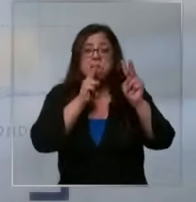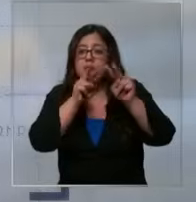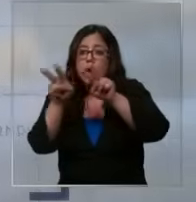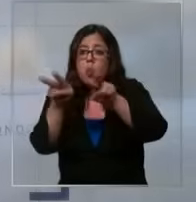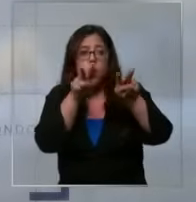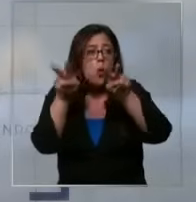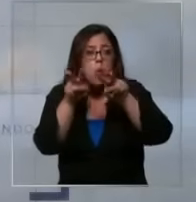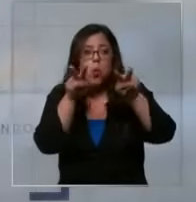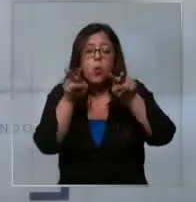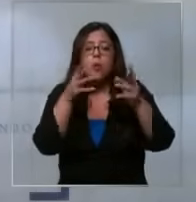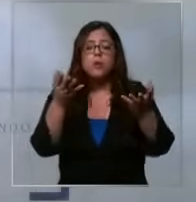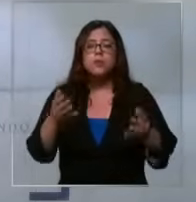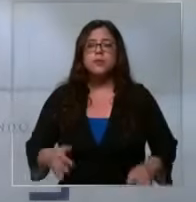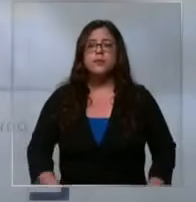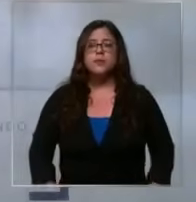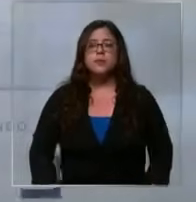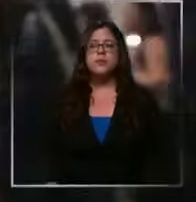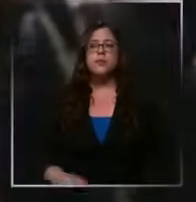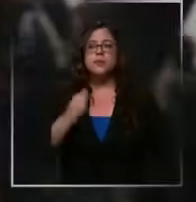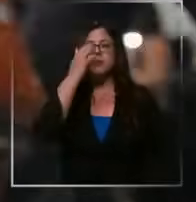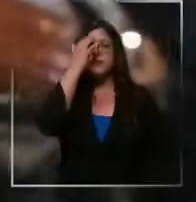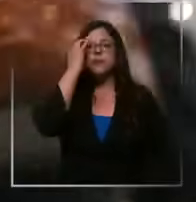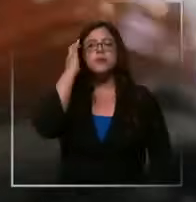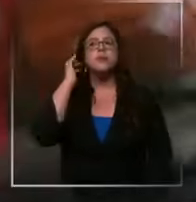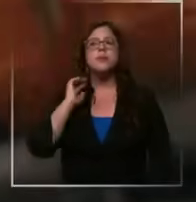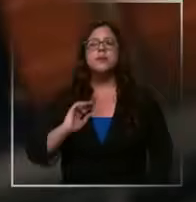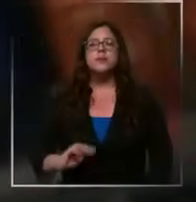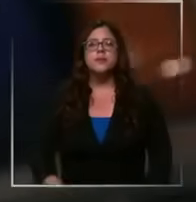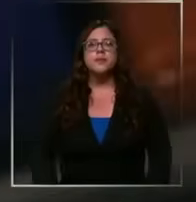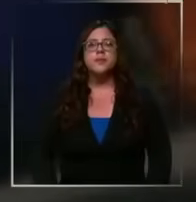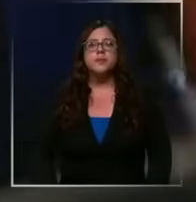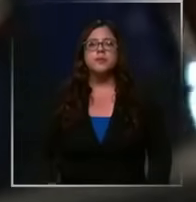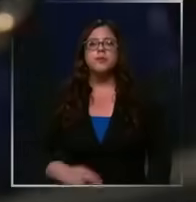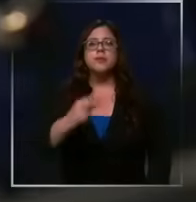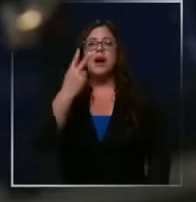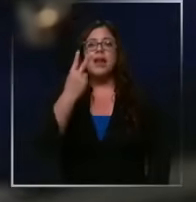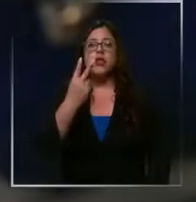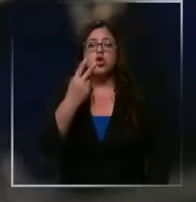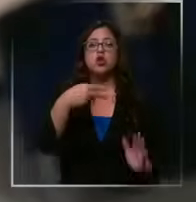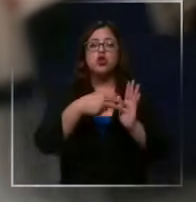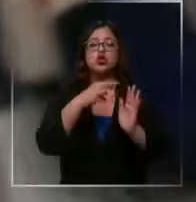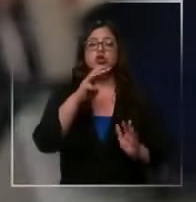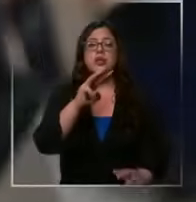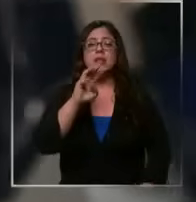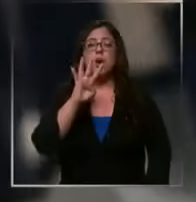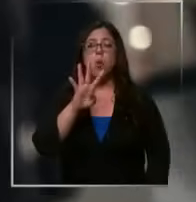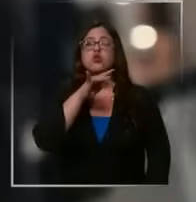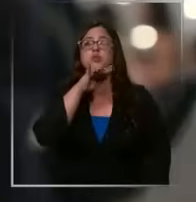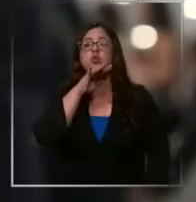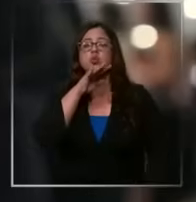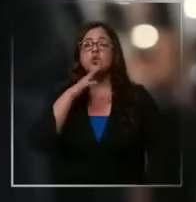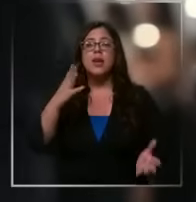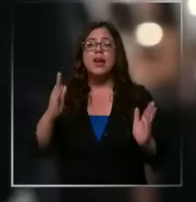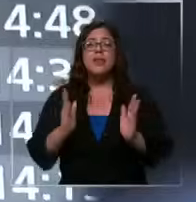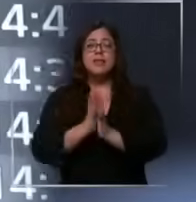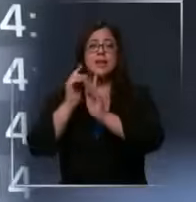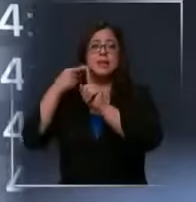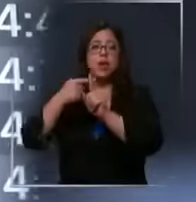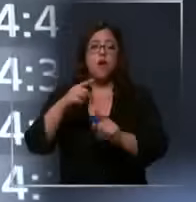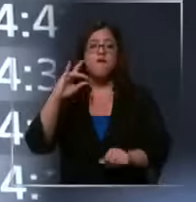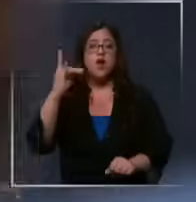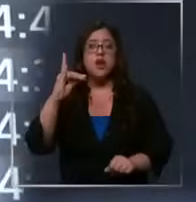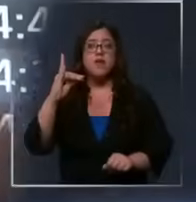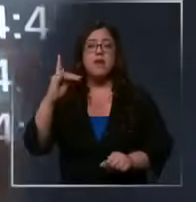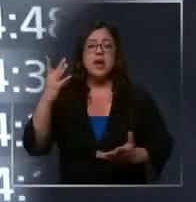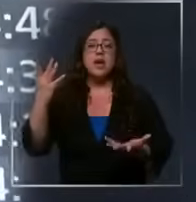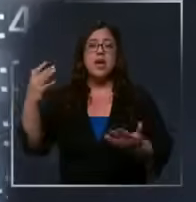¿Dónde estabas? Ahora voy a empezar a bajar. A las 14:34 aterrizó el avión desde Santa Cruz de la Sierra,